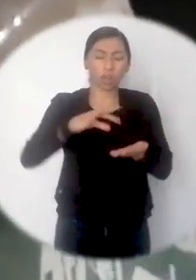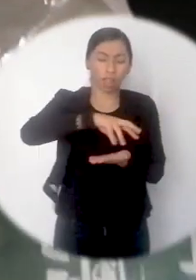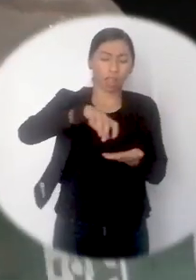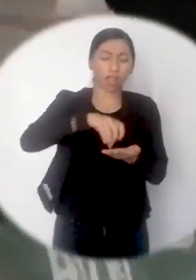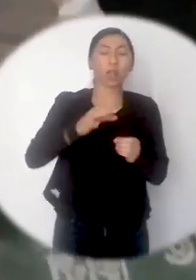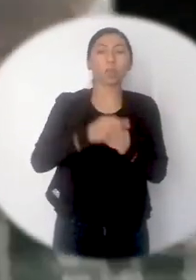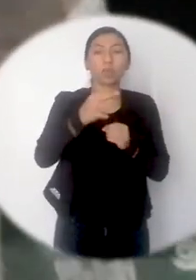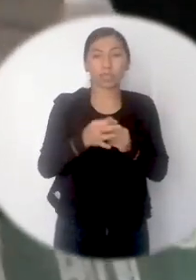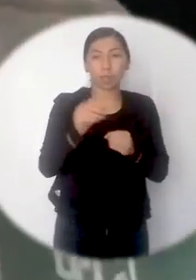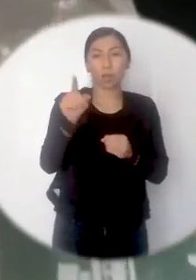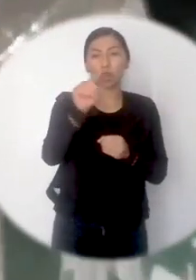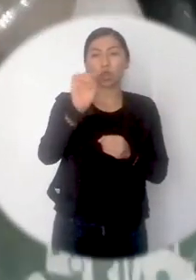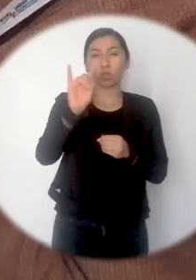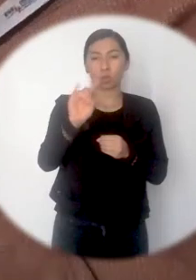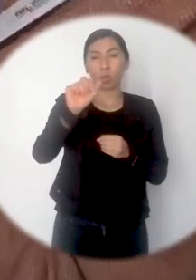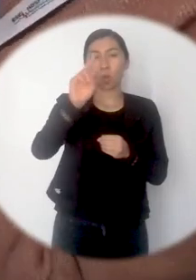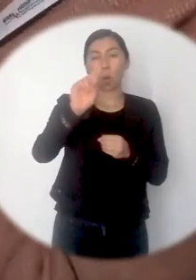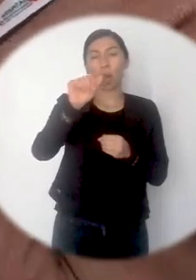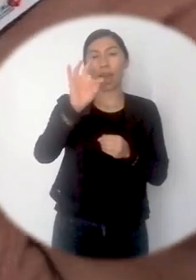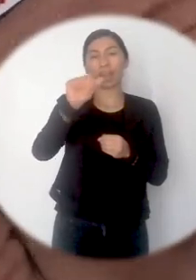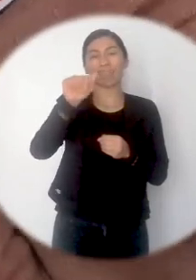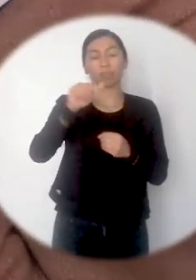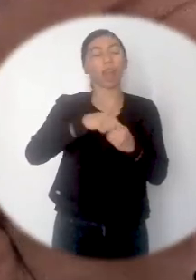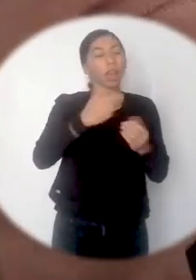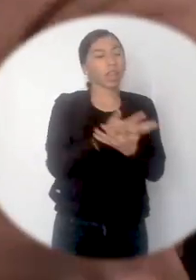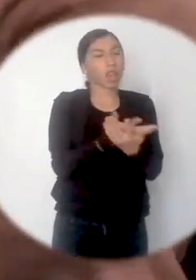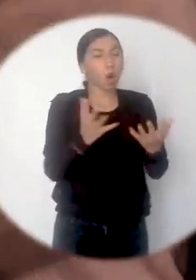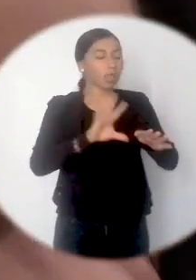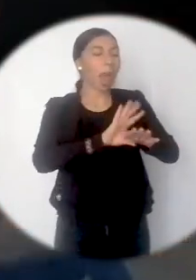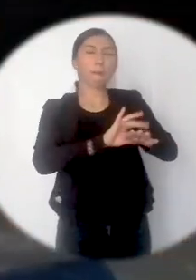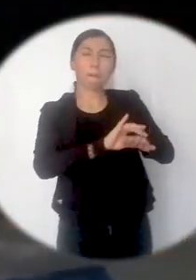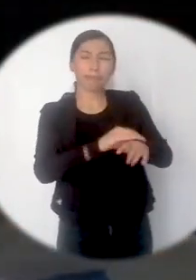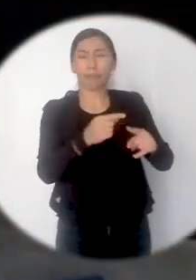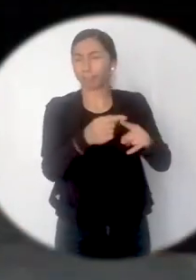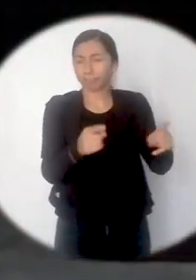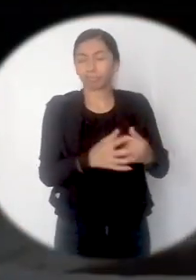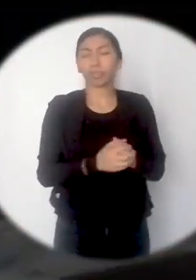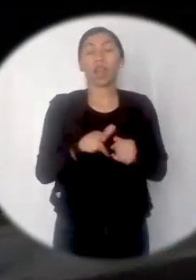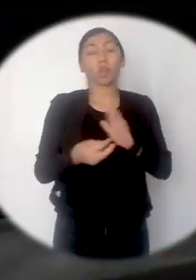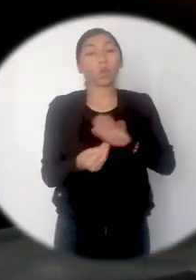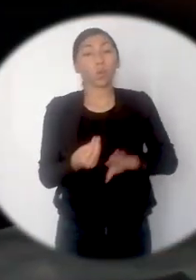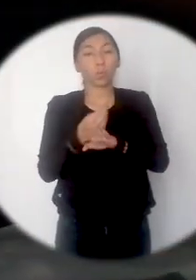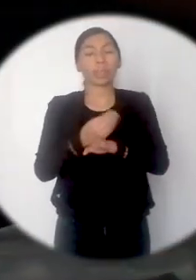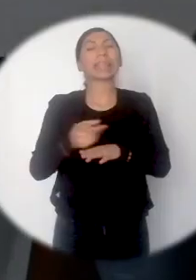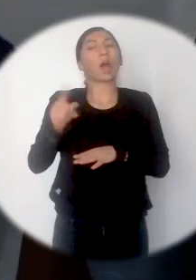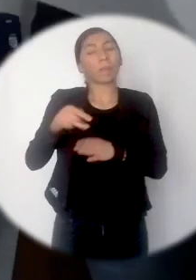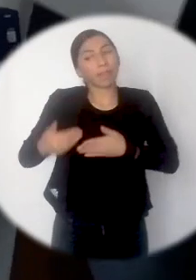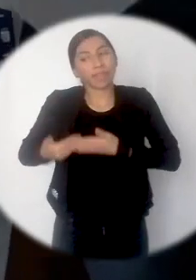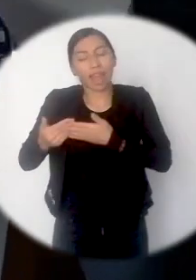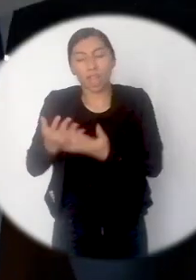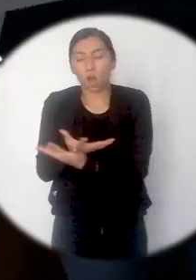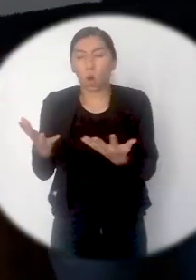Santander. Esta vez, el corregimiento del Moán, en Suratá, se benefició con equipos biomédicos para la atención de su población. La unidad